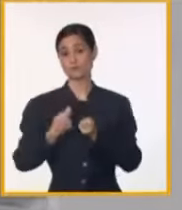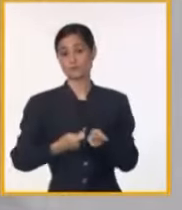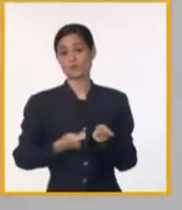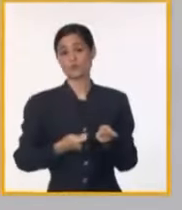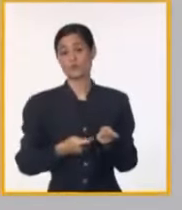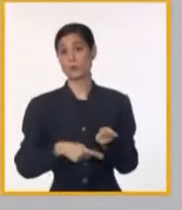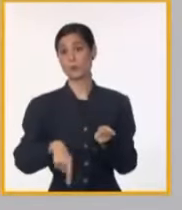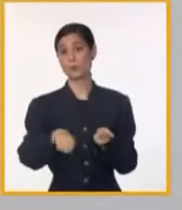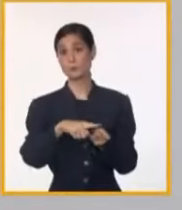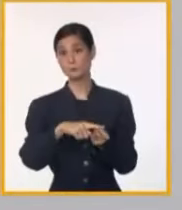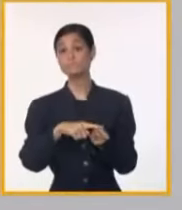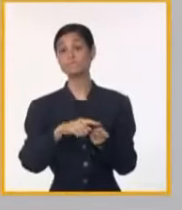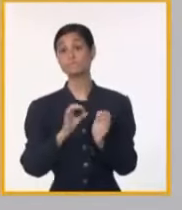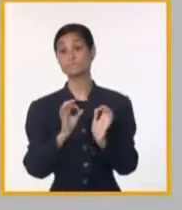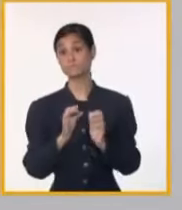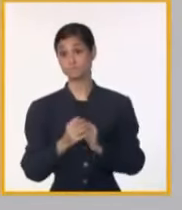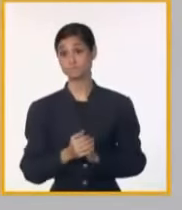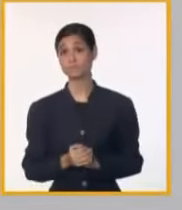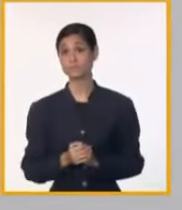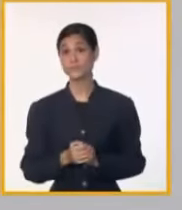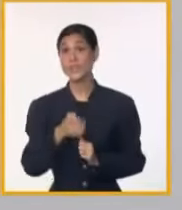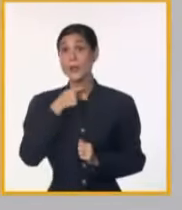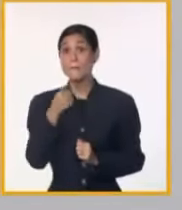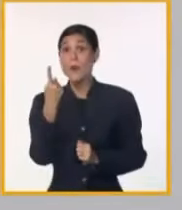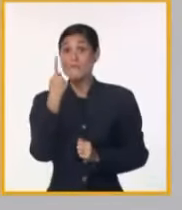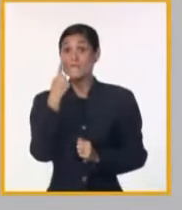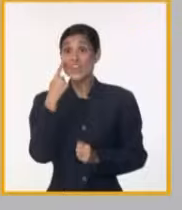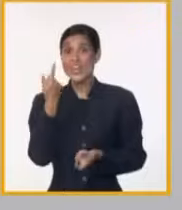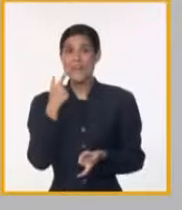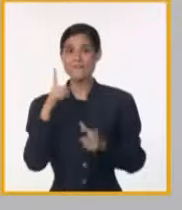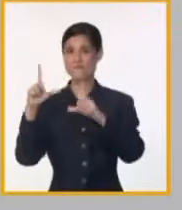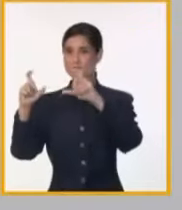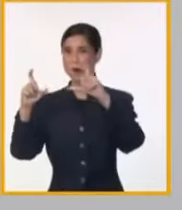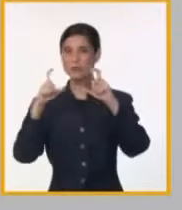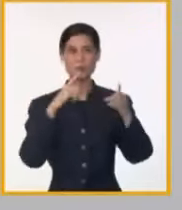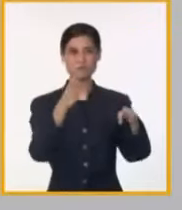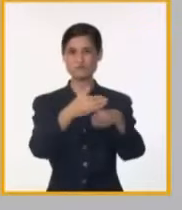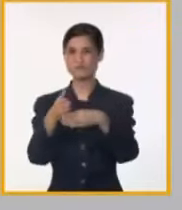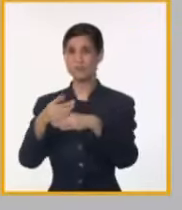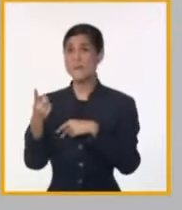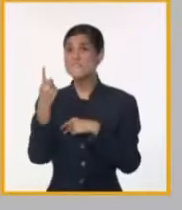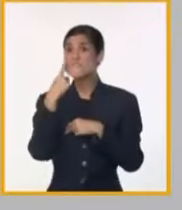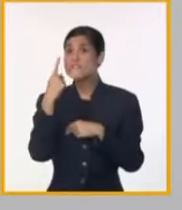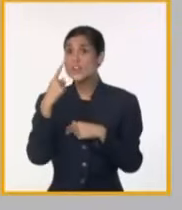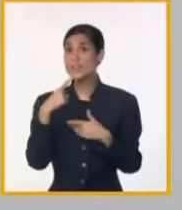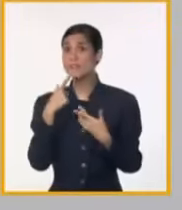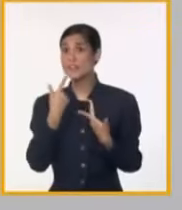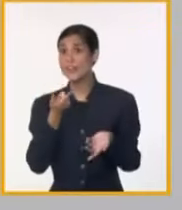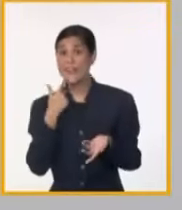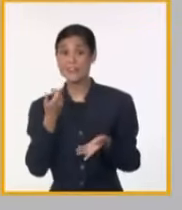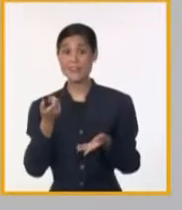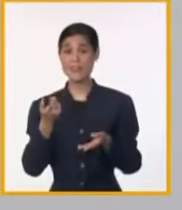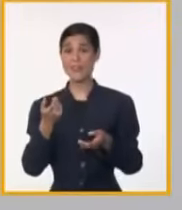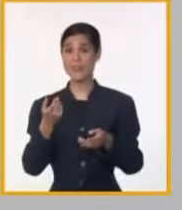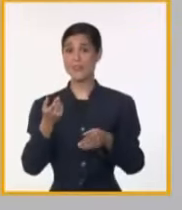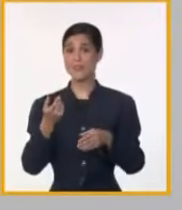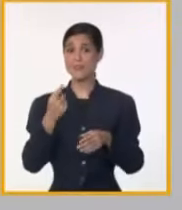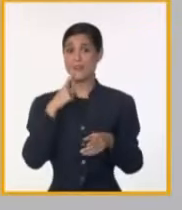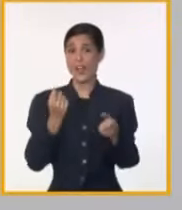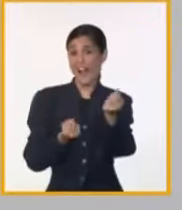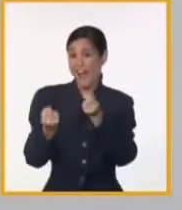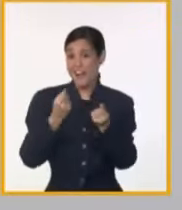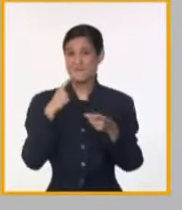reportando hoy destruir mon y y se ven cosas que no se pueden ocultar la cantidad de vehículos blindados de